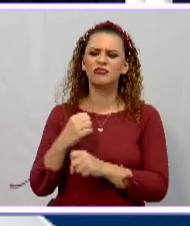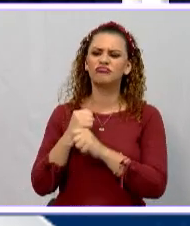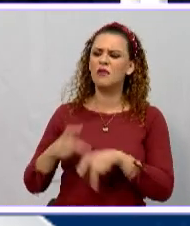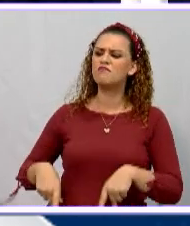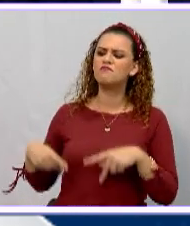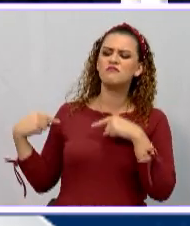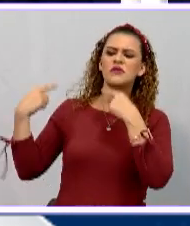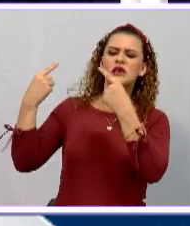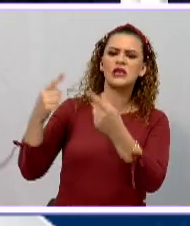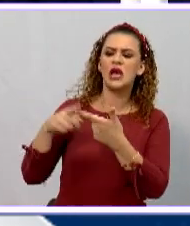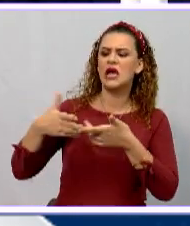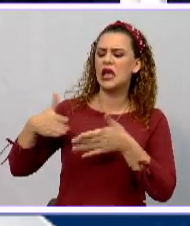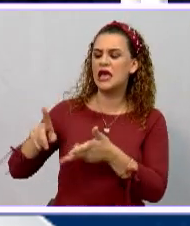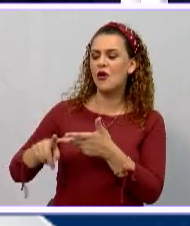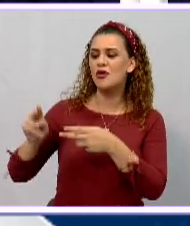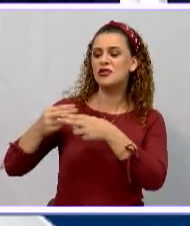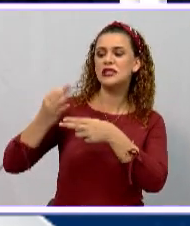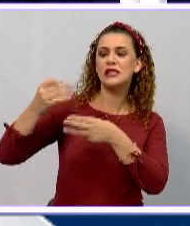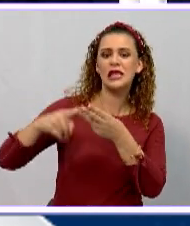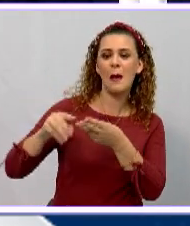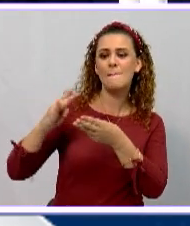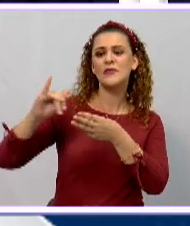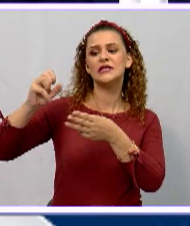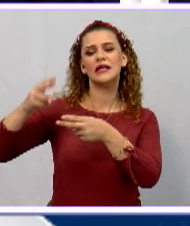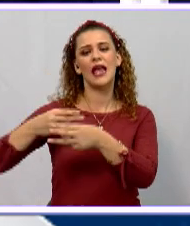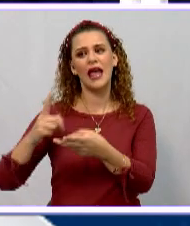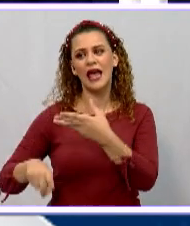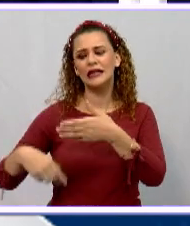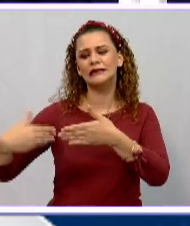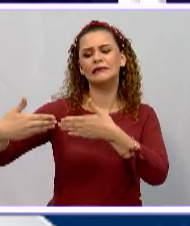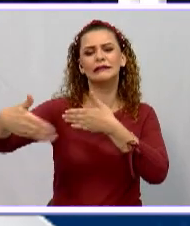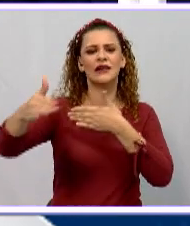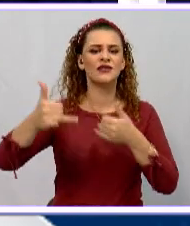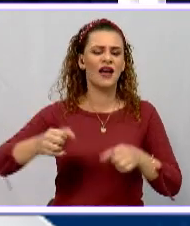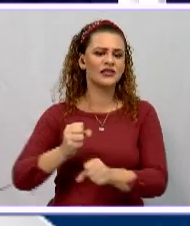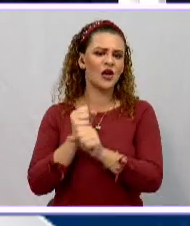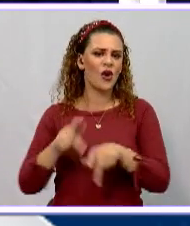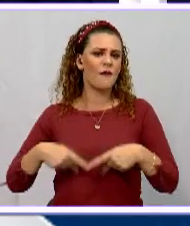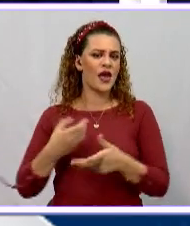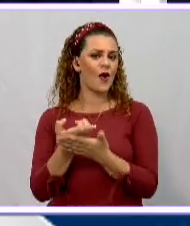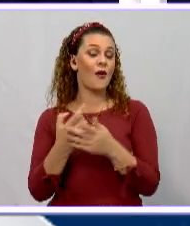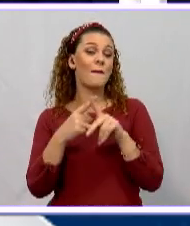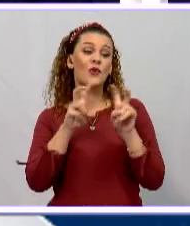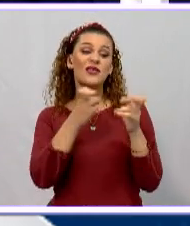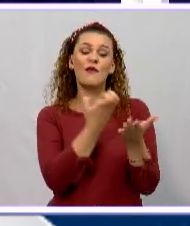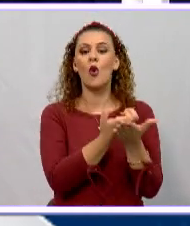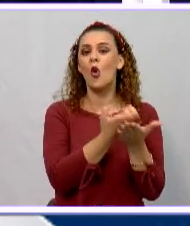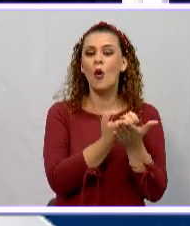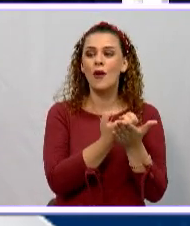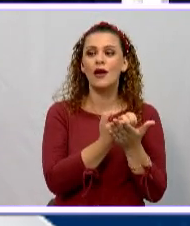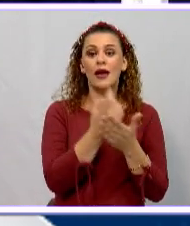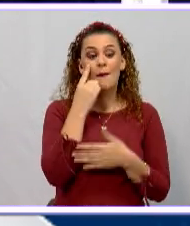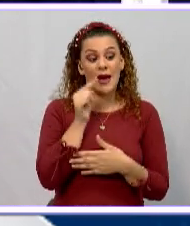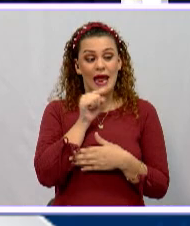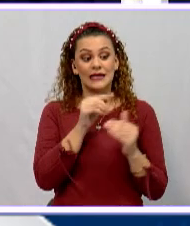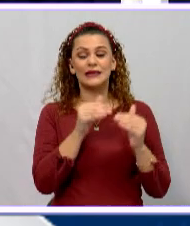la vida de ellos la de sus hijos la de sus de sus bisnietos las de su vida iba a abra pero es que el tema económico para